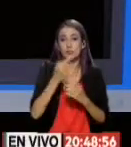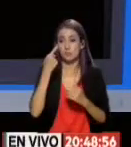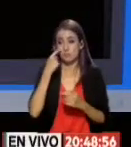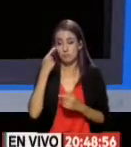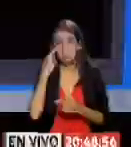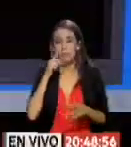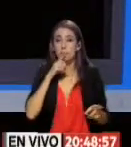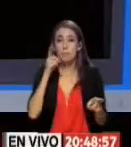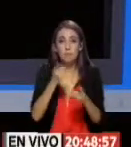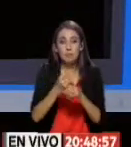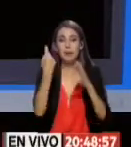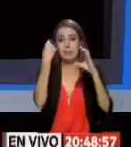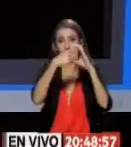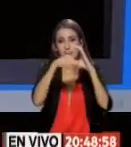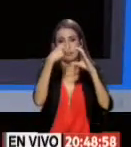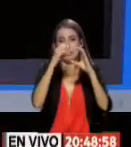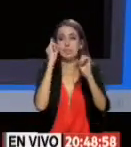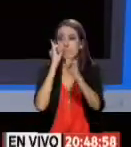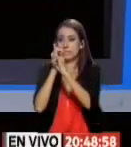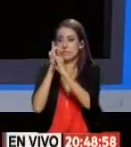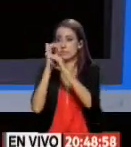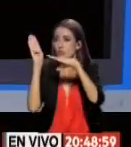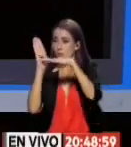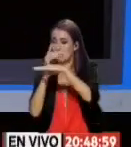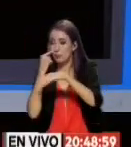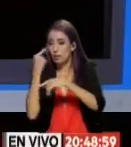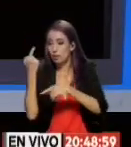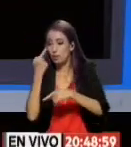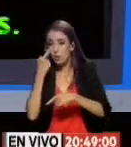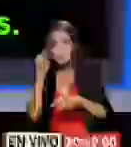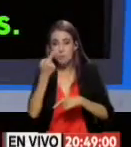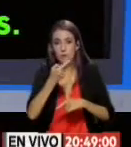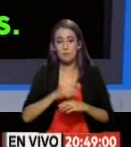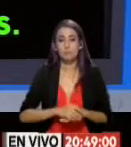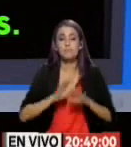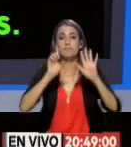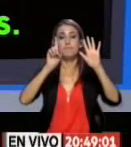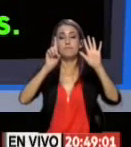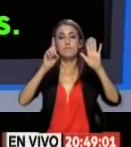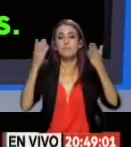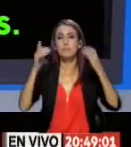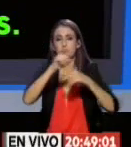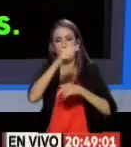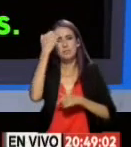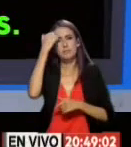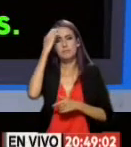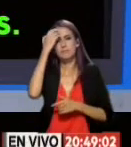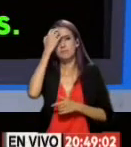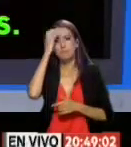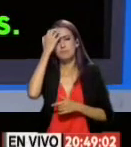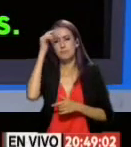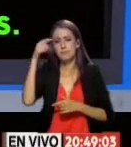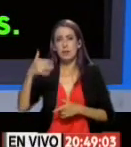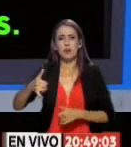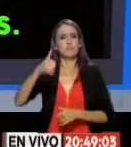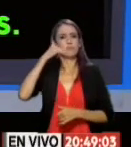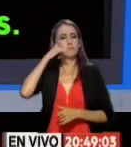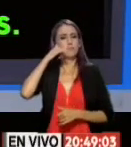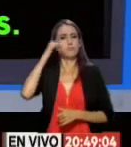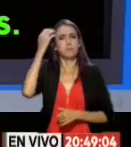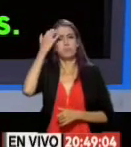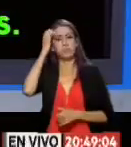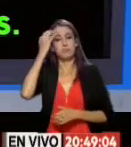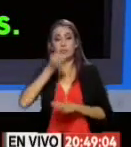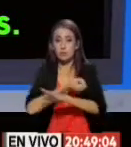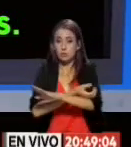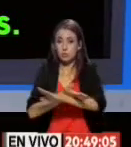veracidad de correos electrónicos a nombre de instituciones financieras. 6. Si sospecha que una llamada no es realizada desde el banco, se